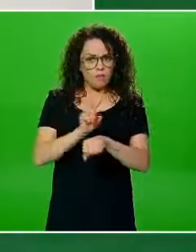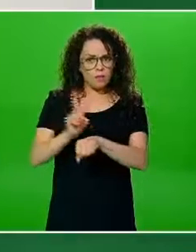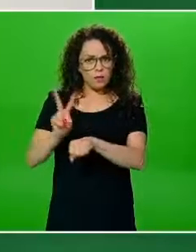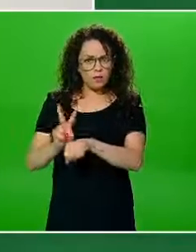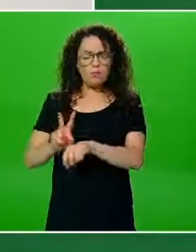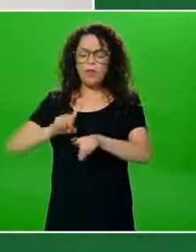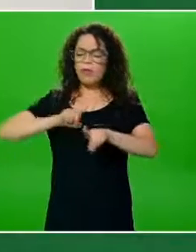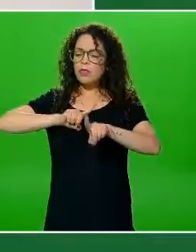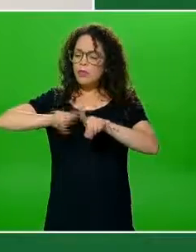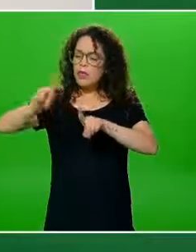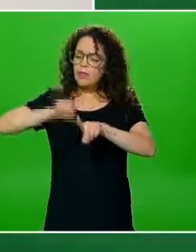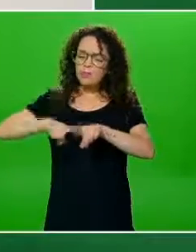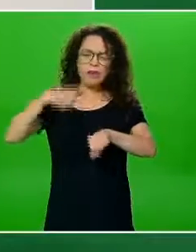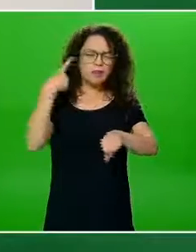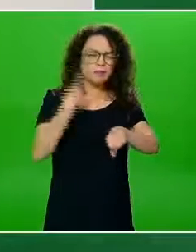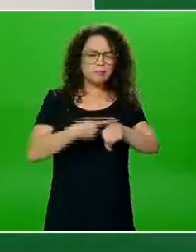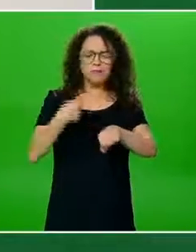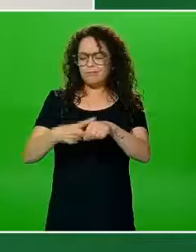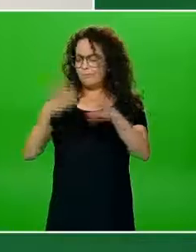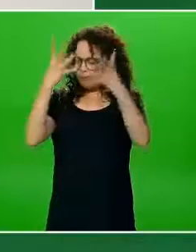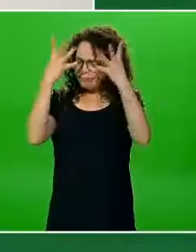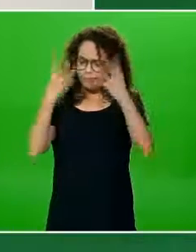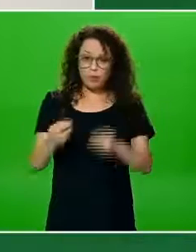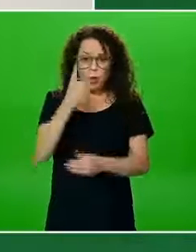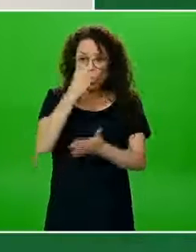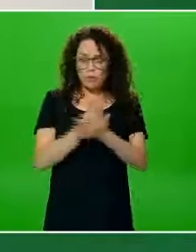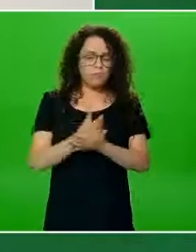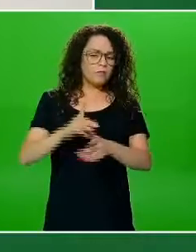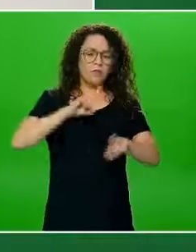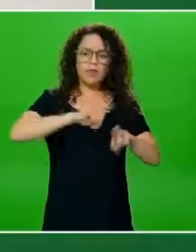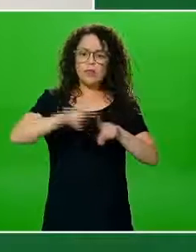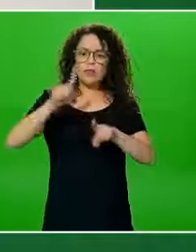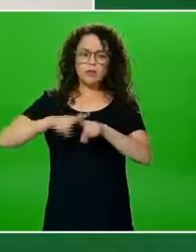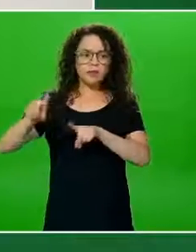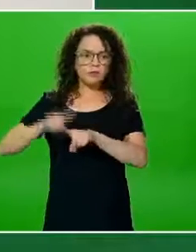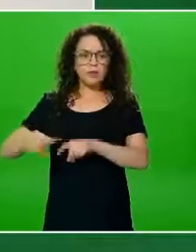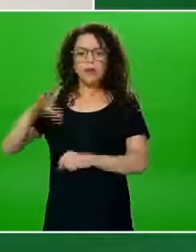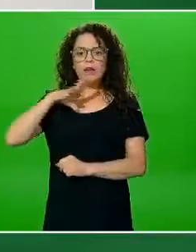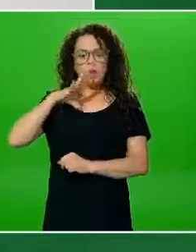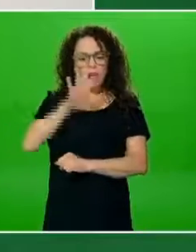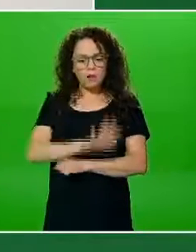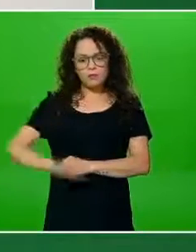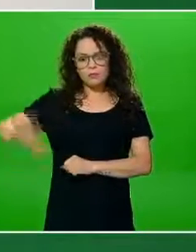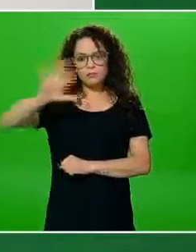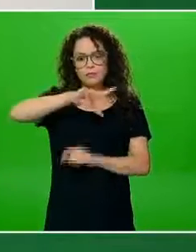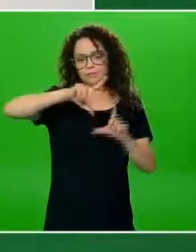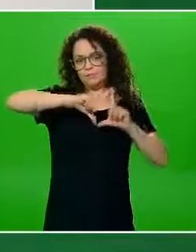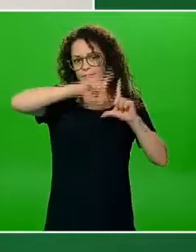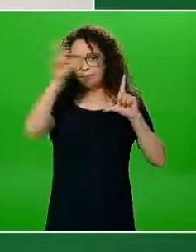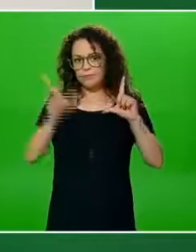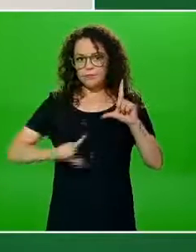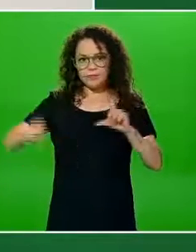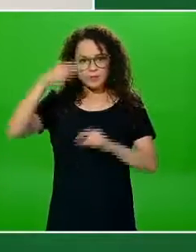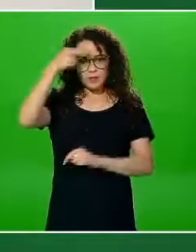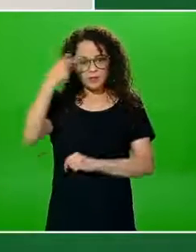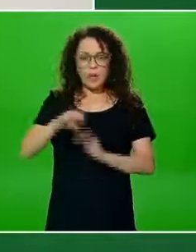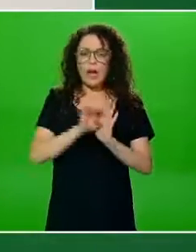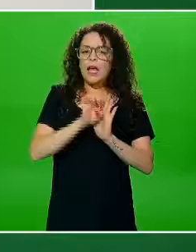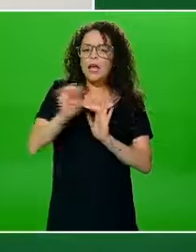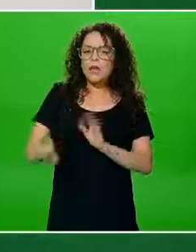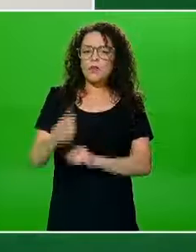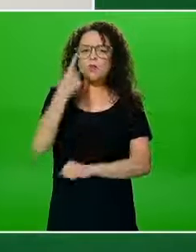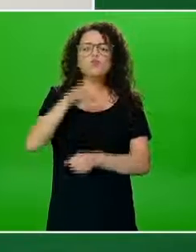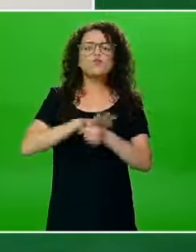varias enfermedades, múltiples enfermedades que atañen a la población en nuestro país. Por mencionar algunas de ellas,